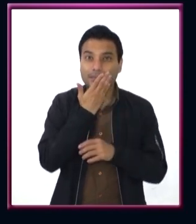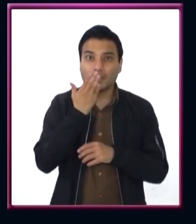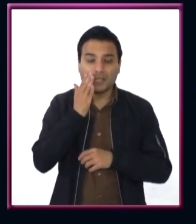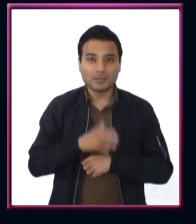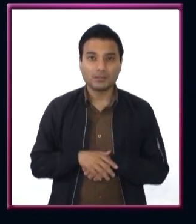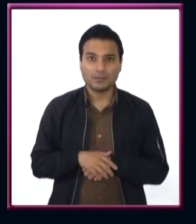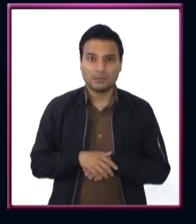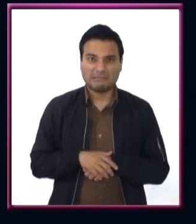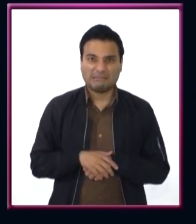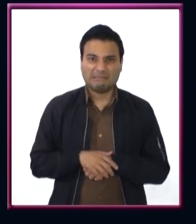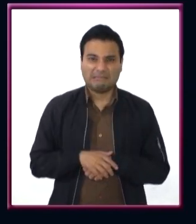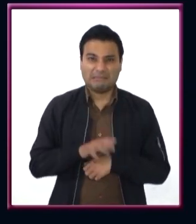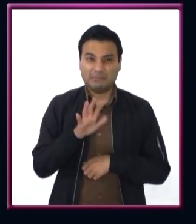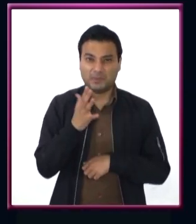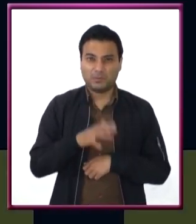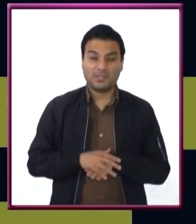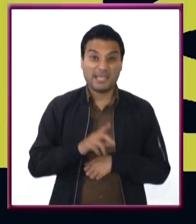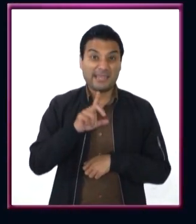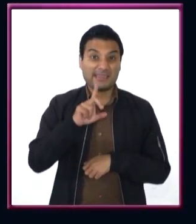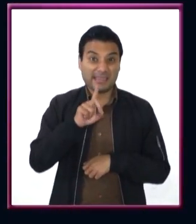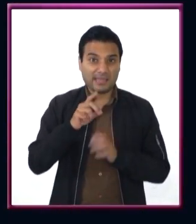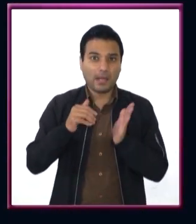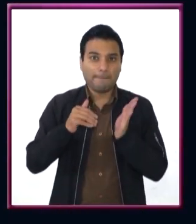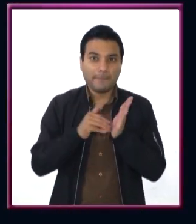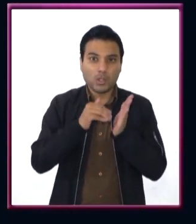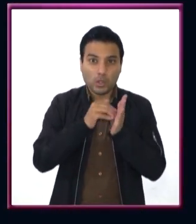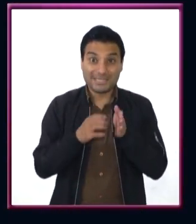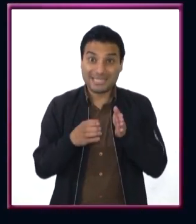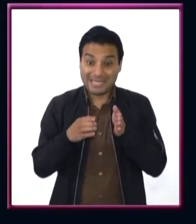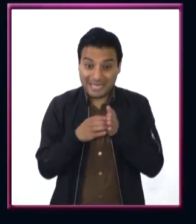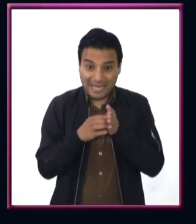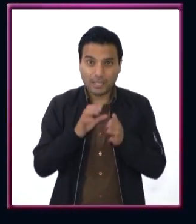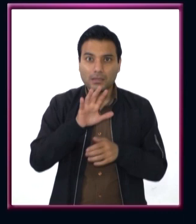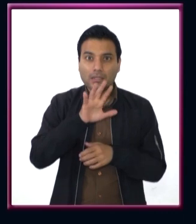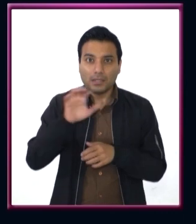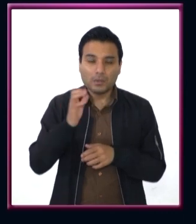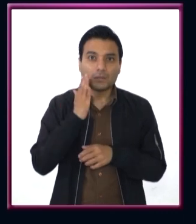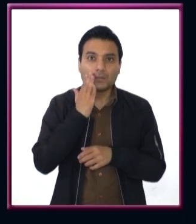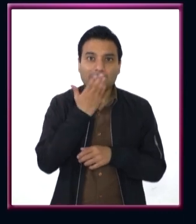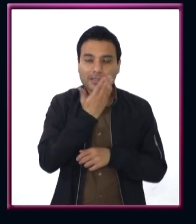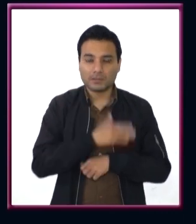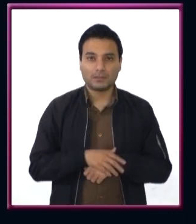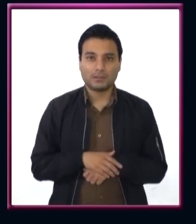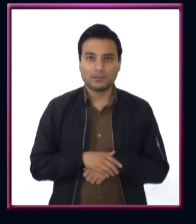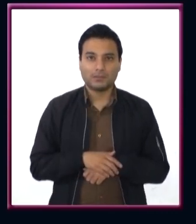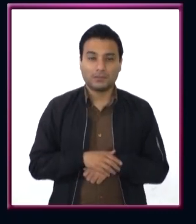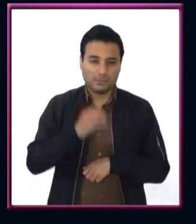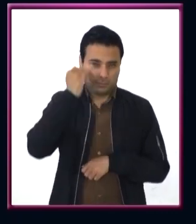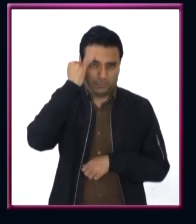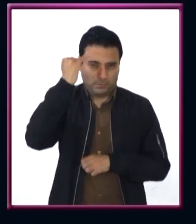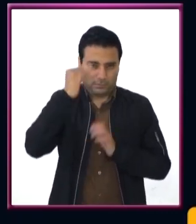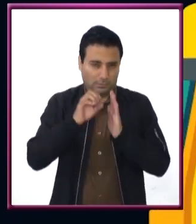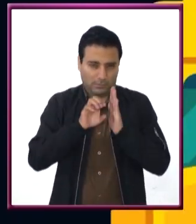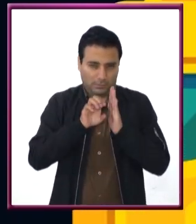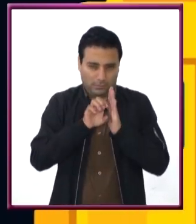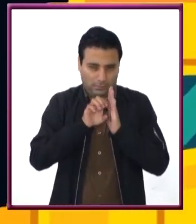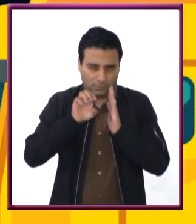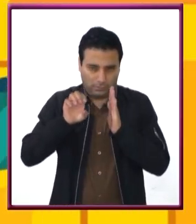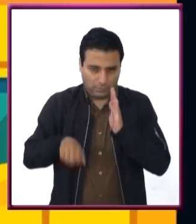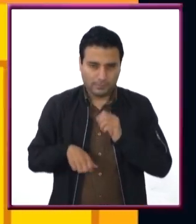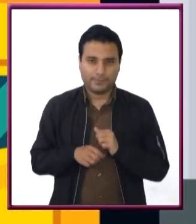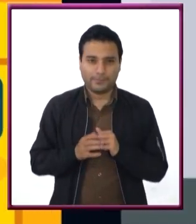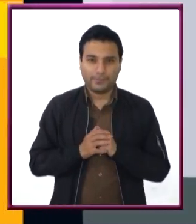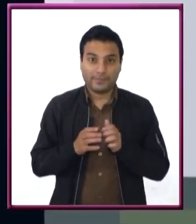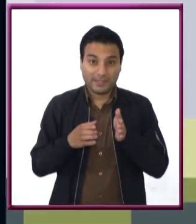servilletas. ¿Qué? Lo que vendría siendo unos 30 millones de paquetes de 500 servilletas. Si el tamaño volumétrico de